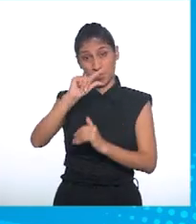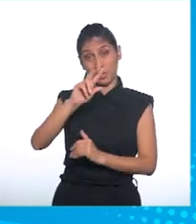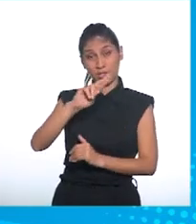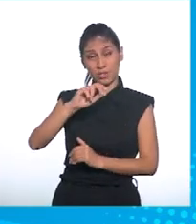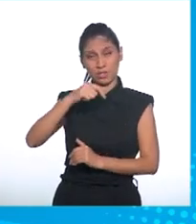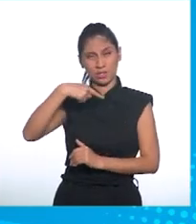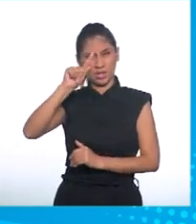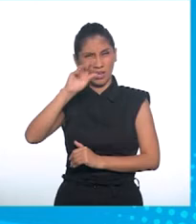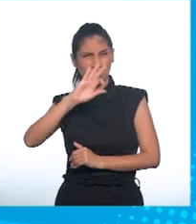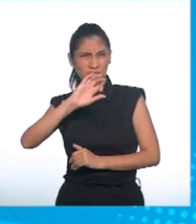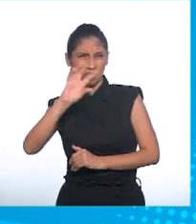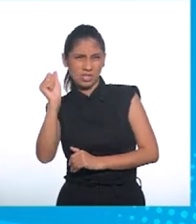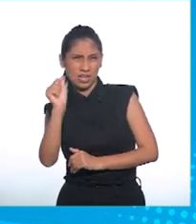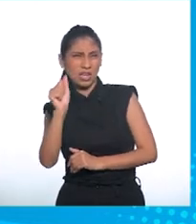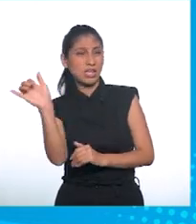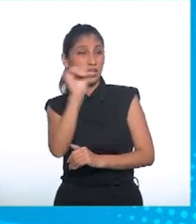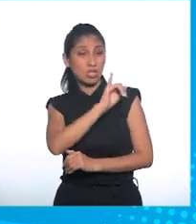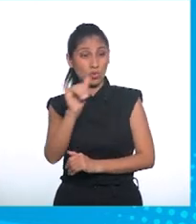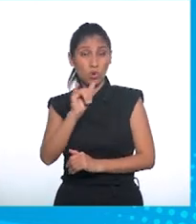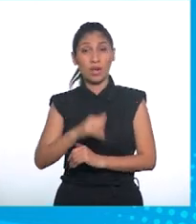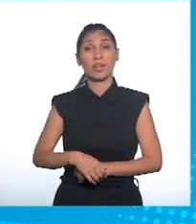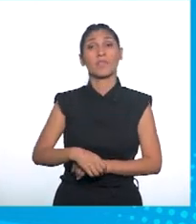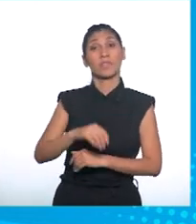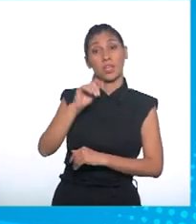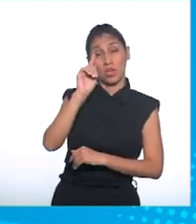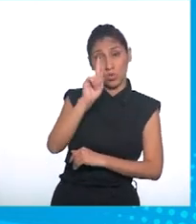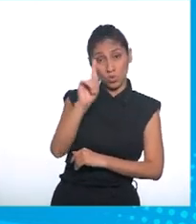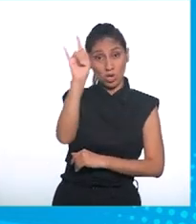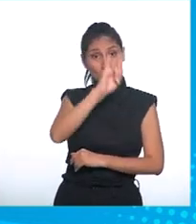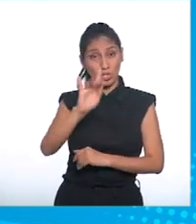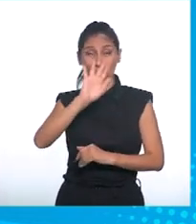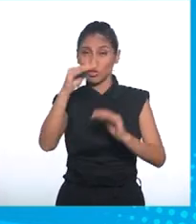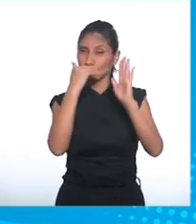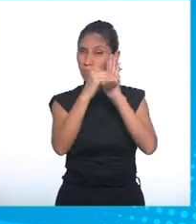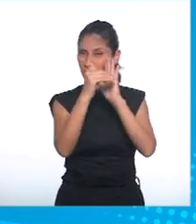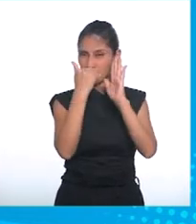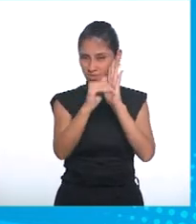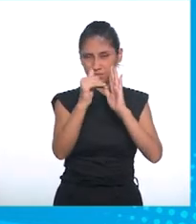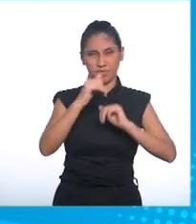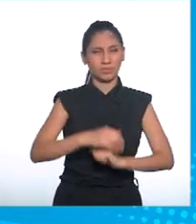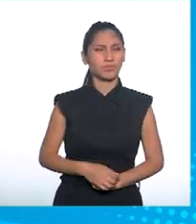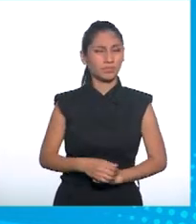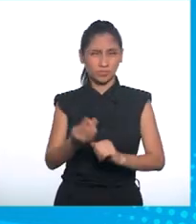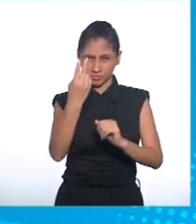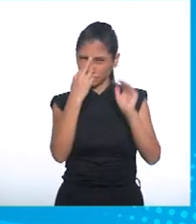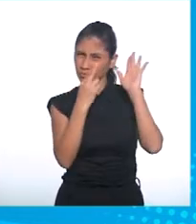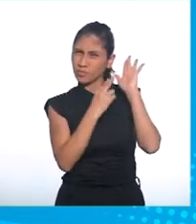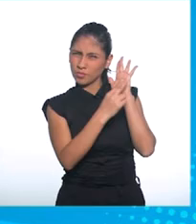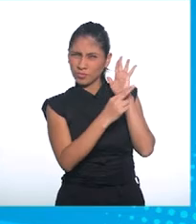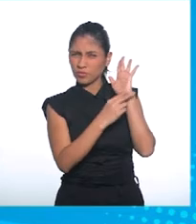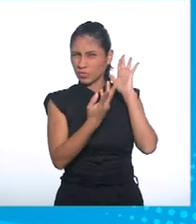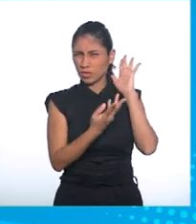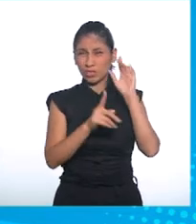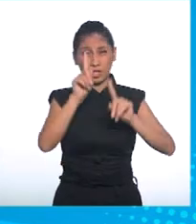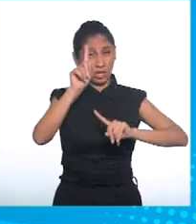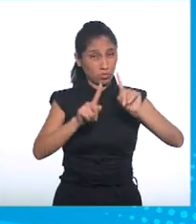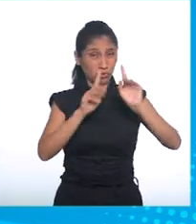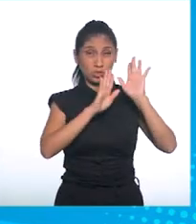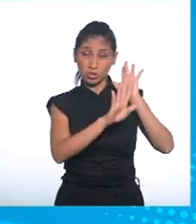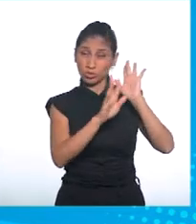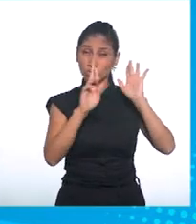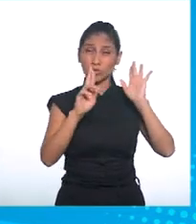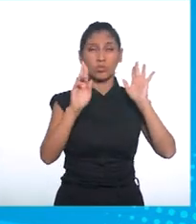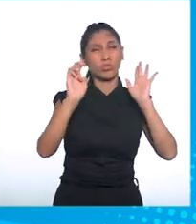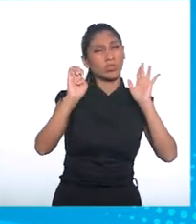gráfica como la mitad de una unidad. Como vemos, algunas de las